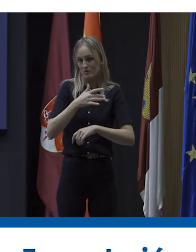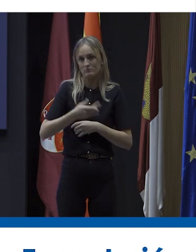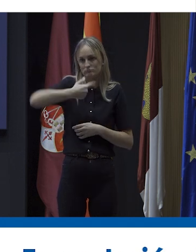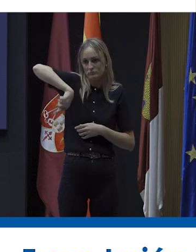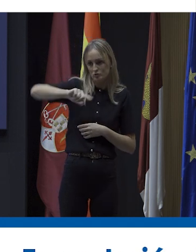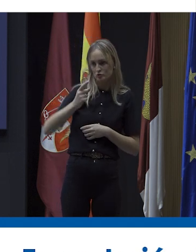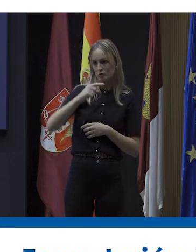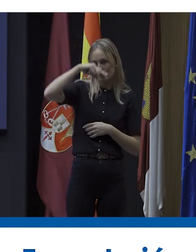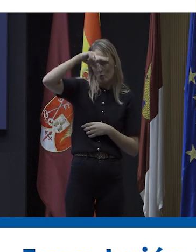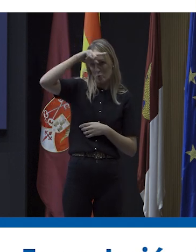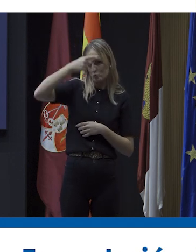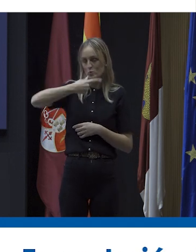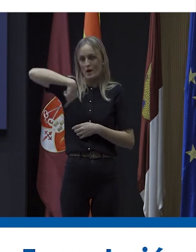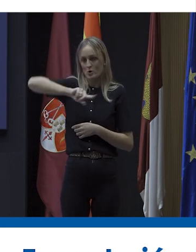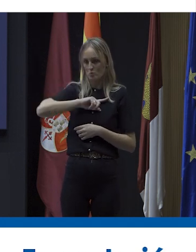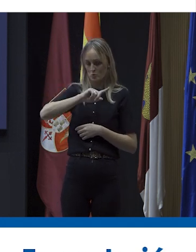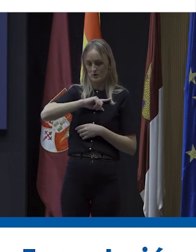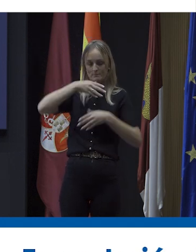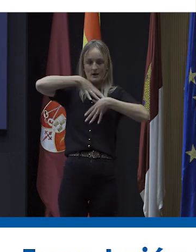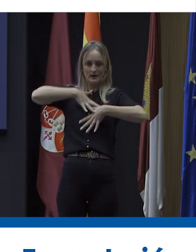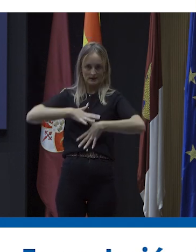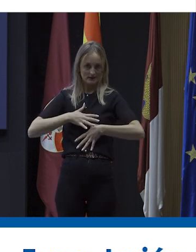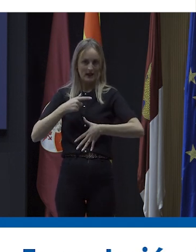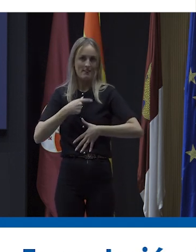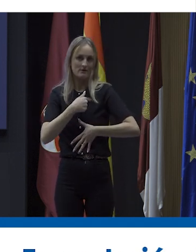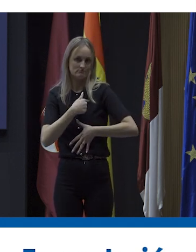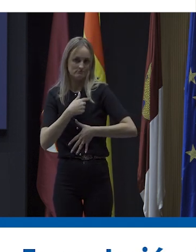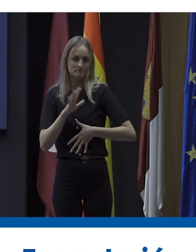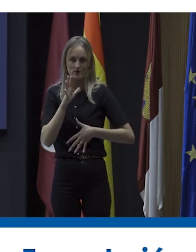nuestra cultura, pero que entonces es una cosa totalmente novedosa.